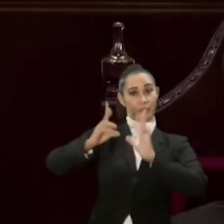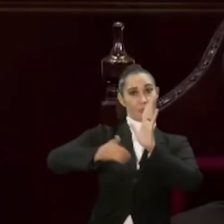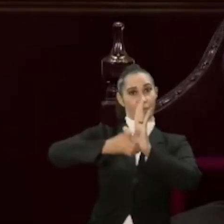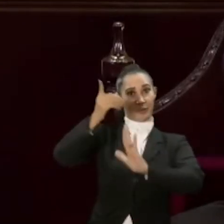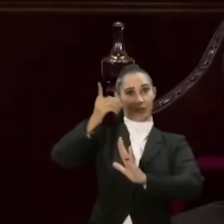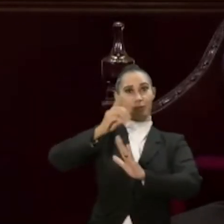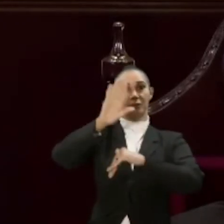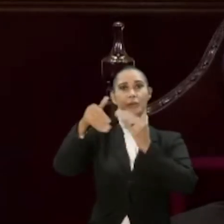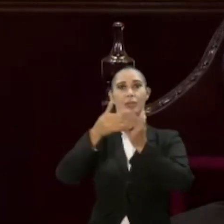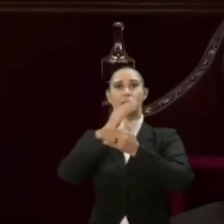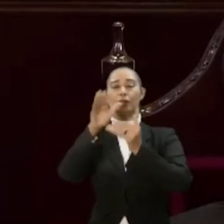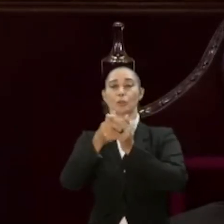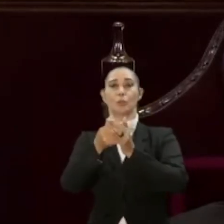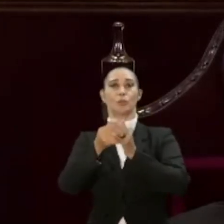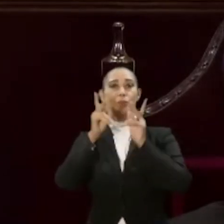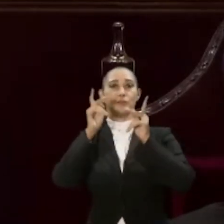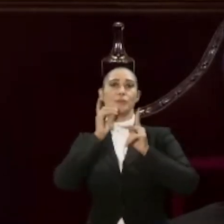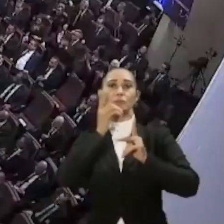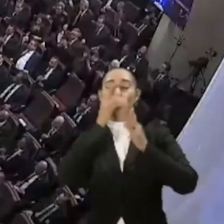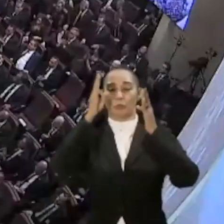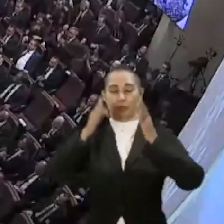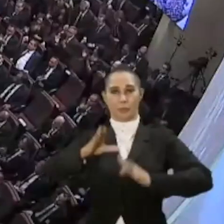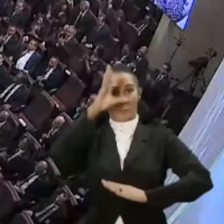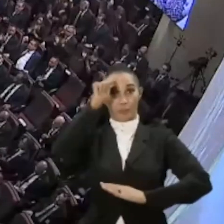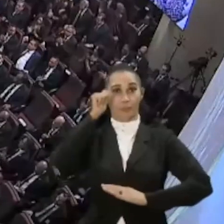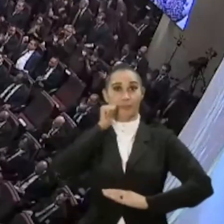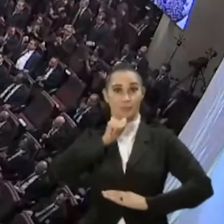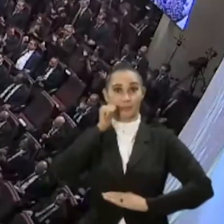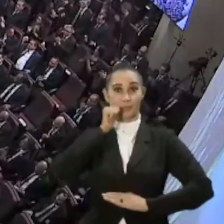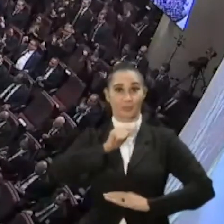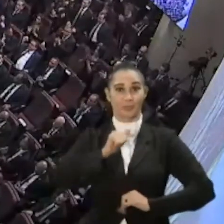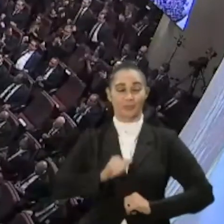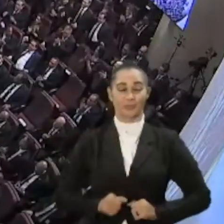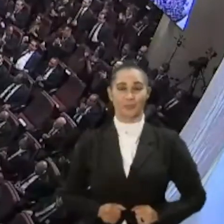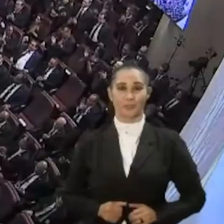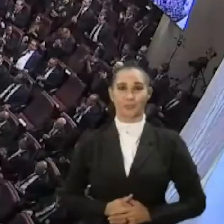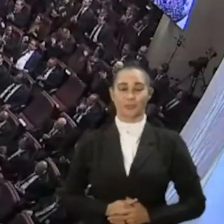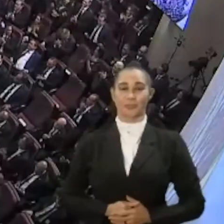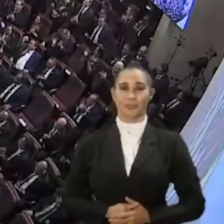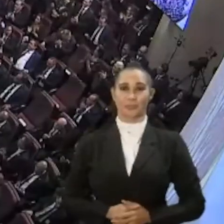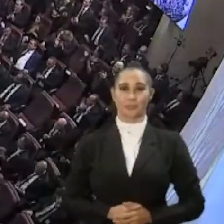derechos y de la dignidad de cada dominicano y de cada dominicana.